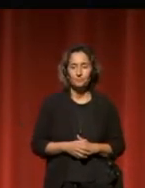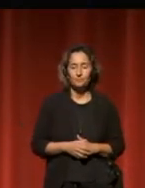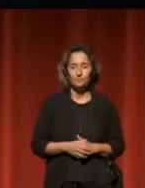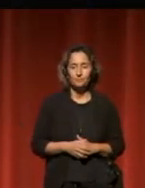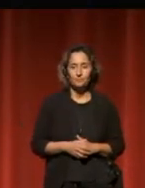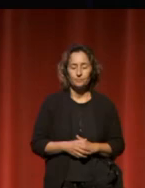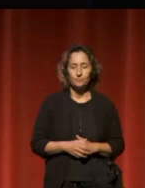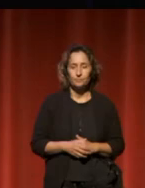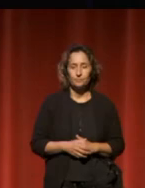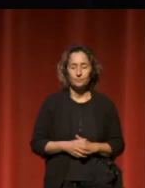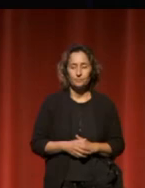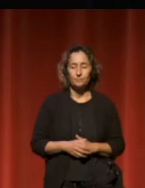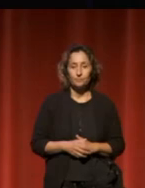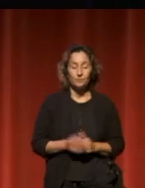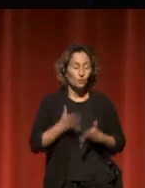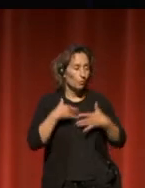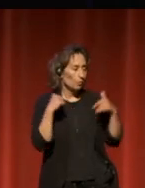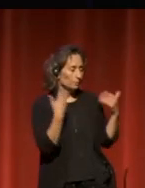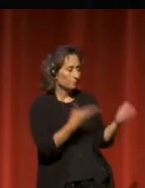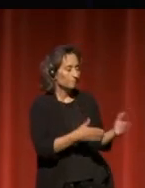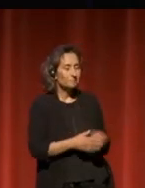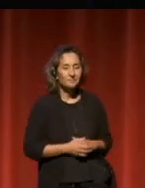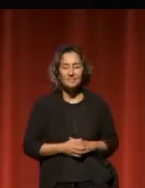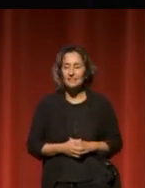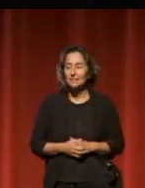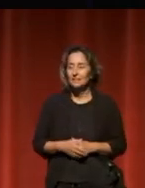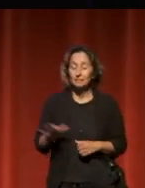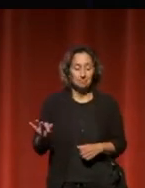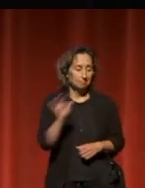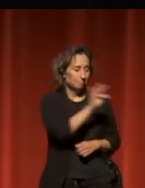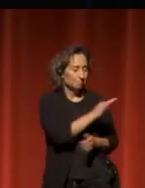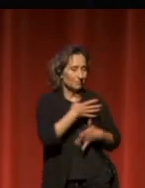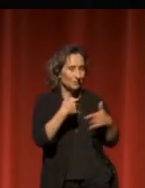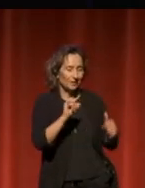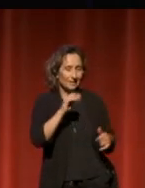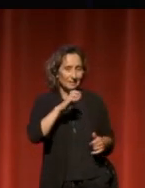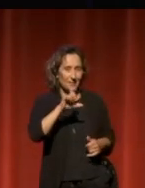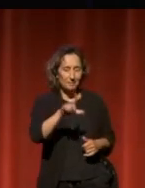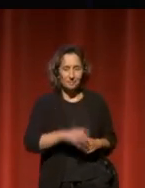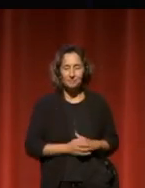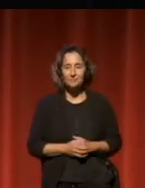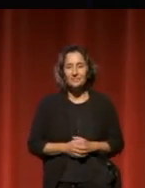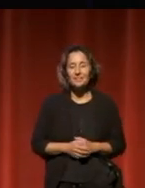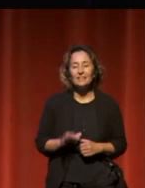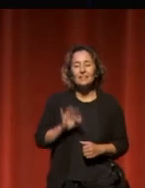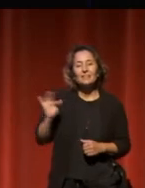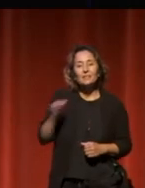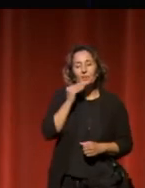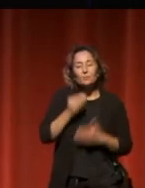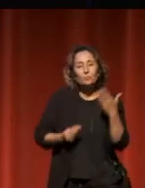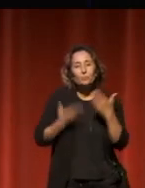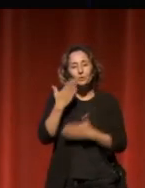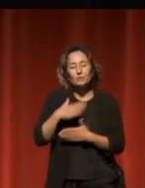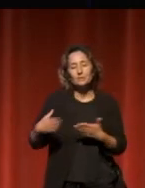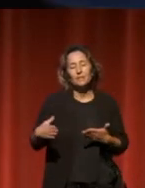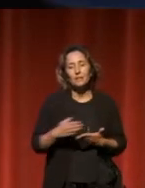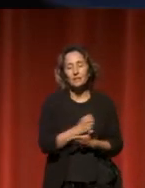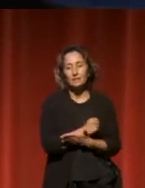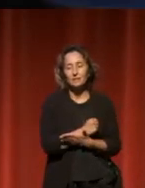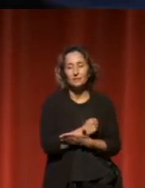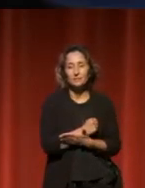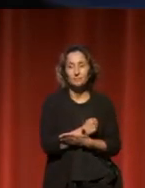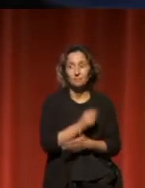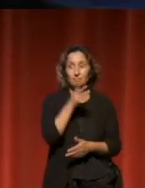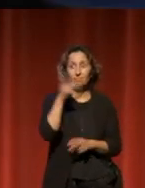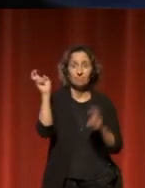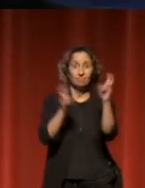Gracias. Cuando quieras, Isabel. Pues te damos la palabra cuando tú quieras. Hola, buenos días a todos. Bueno, gracias